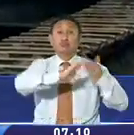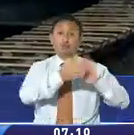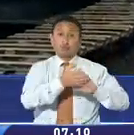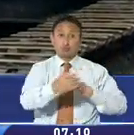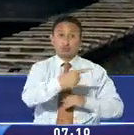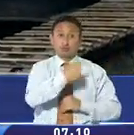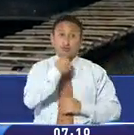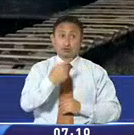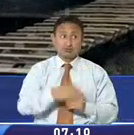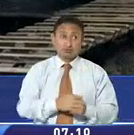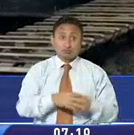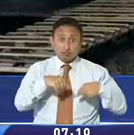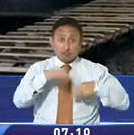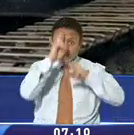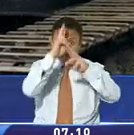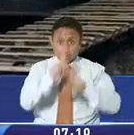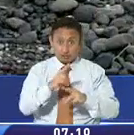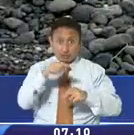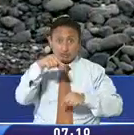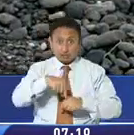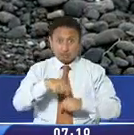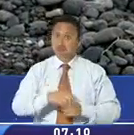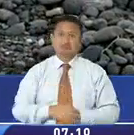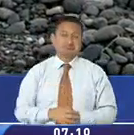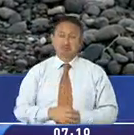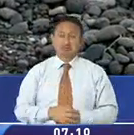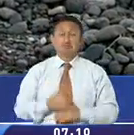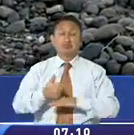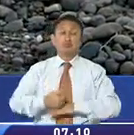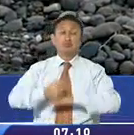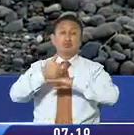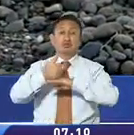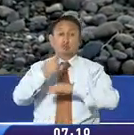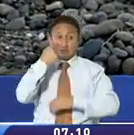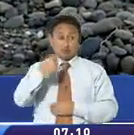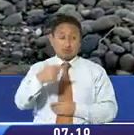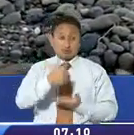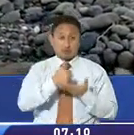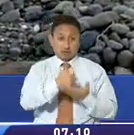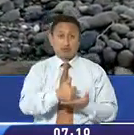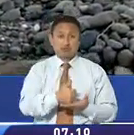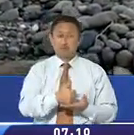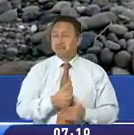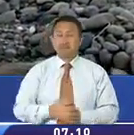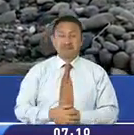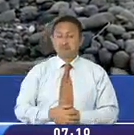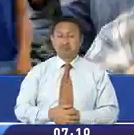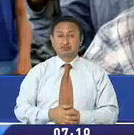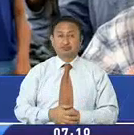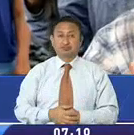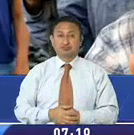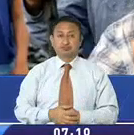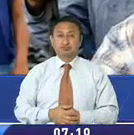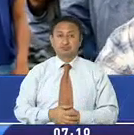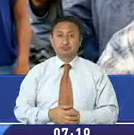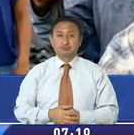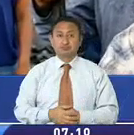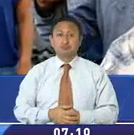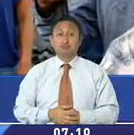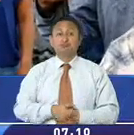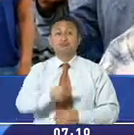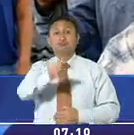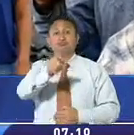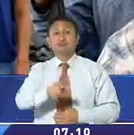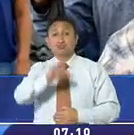se cumple por parte de los mineros y tampoco las autoridades hacen nada frente a esta realidad. Señores mineros,